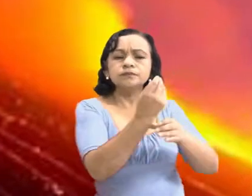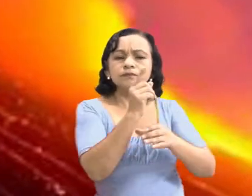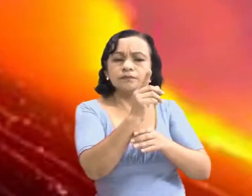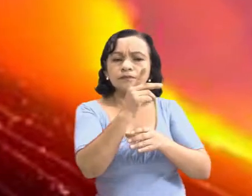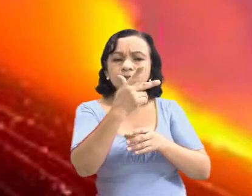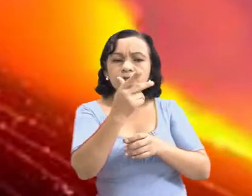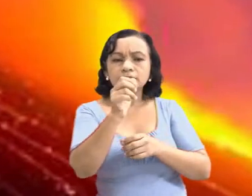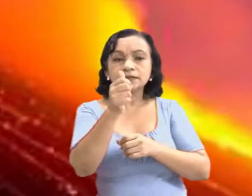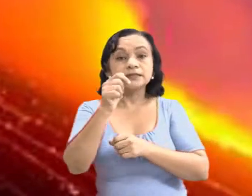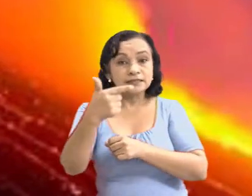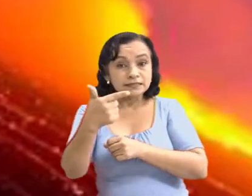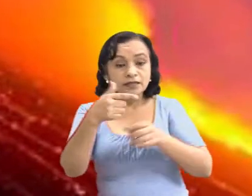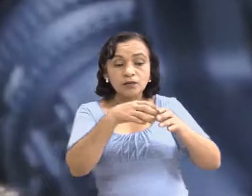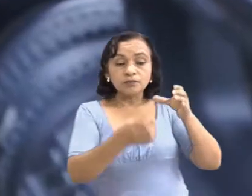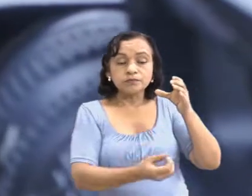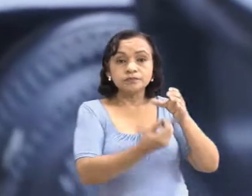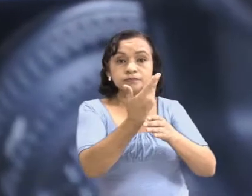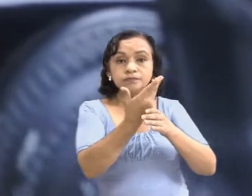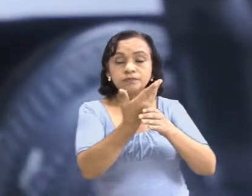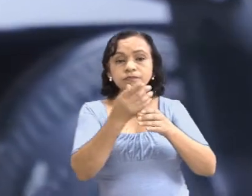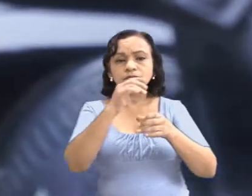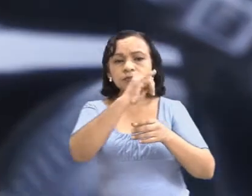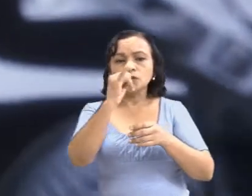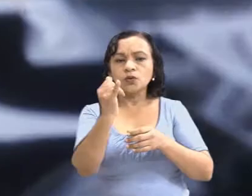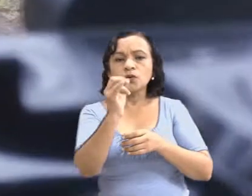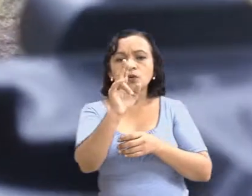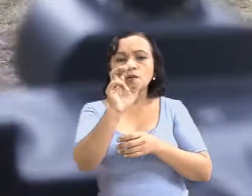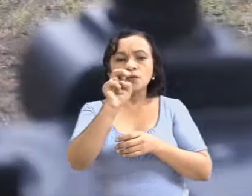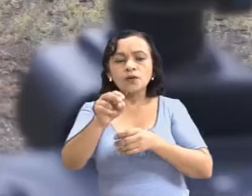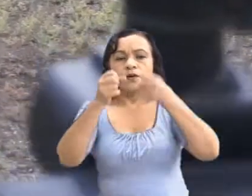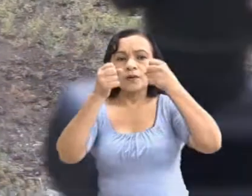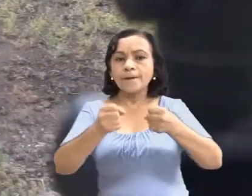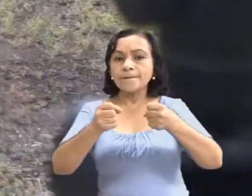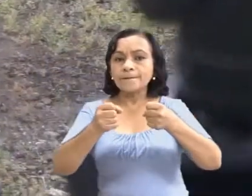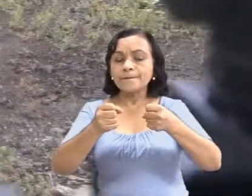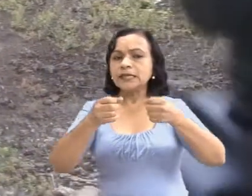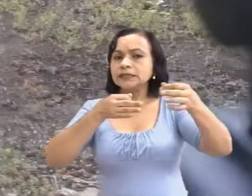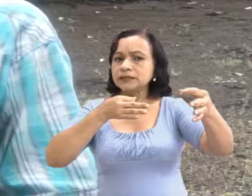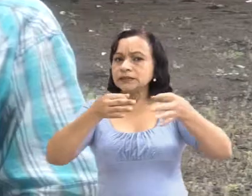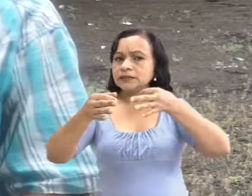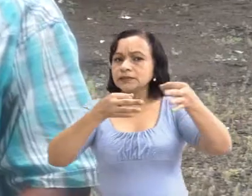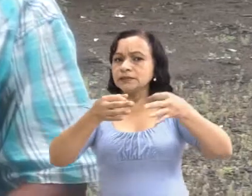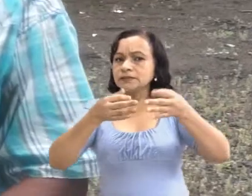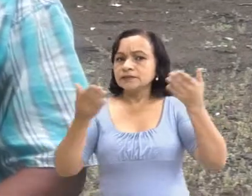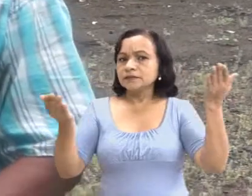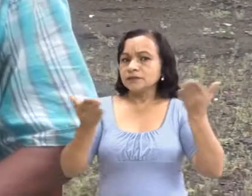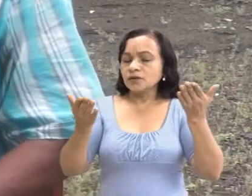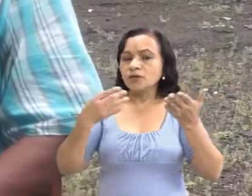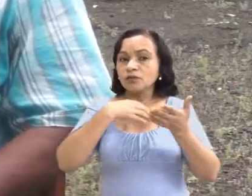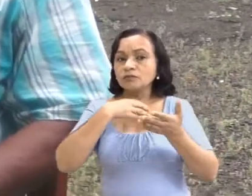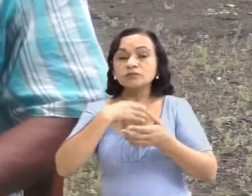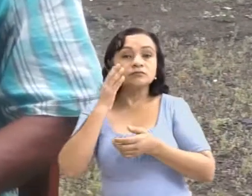sucedió en 1867. Don Juan Poveda, habitante de la comarca Los Caleros, nos remonta un poco a lo que él